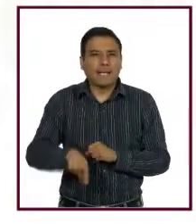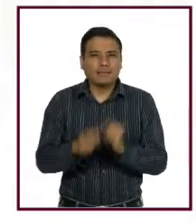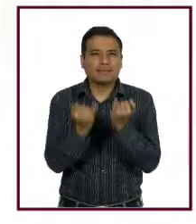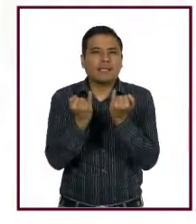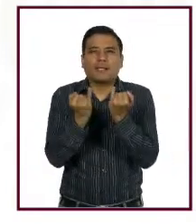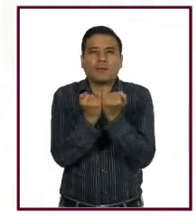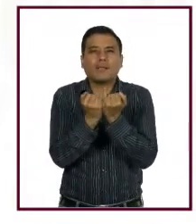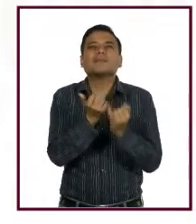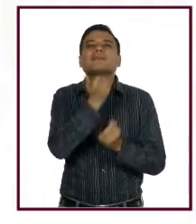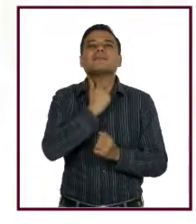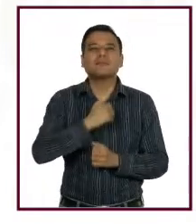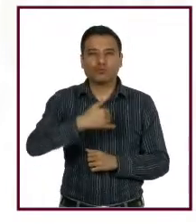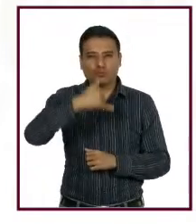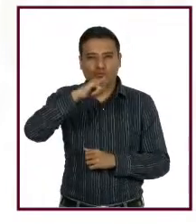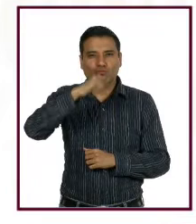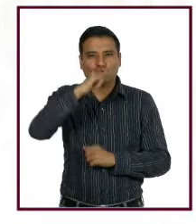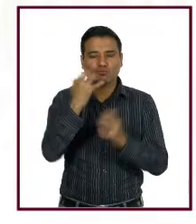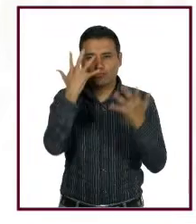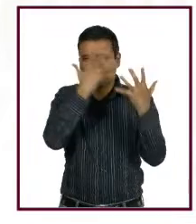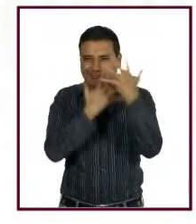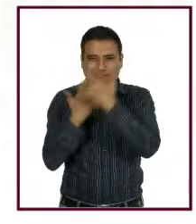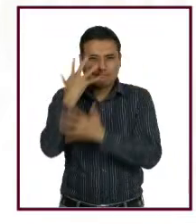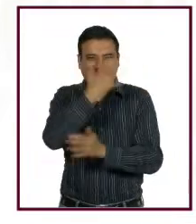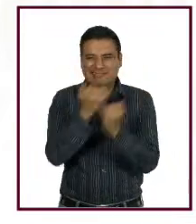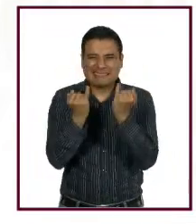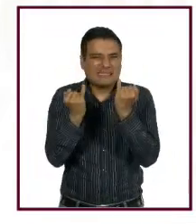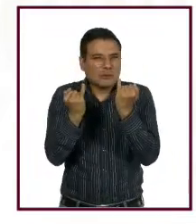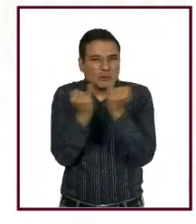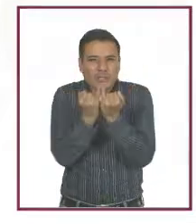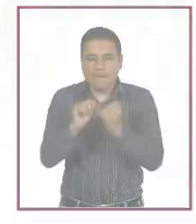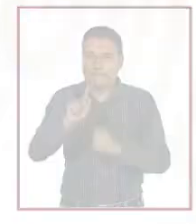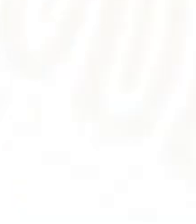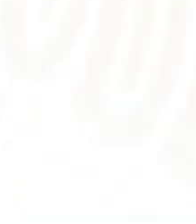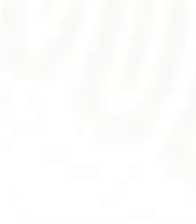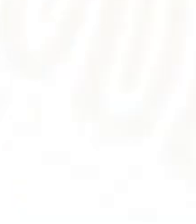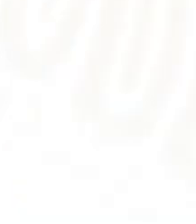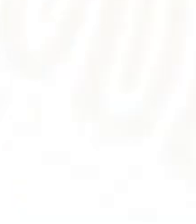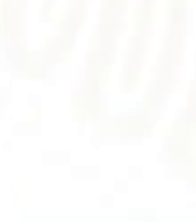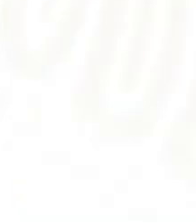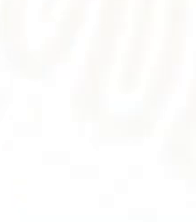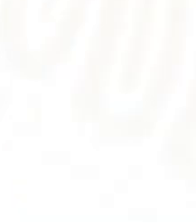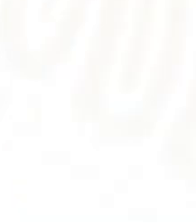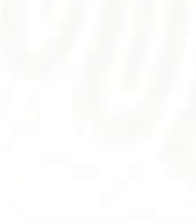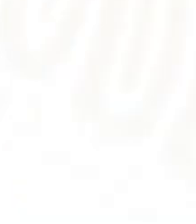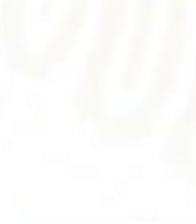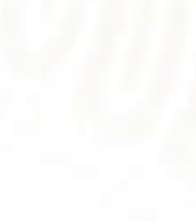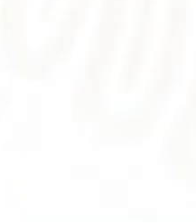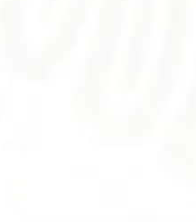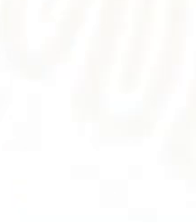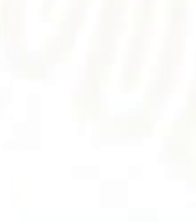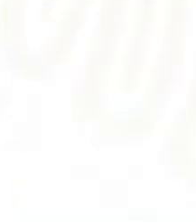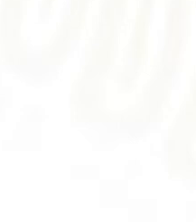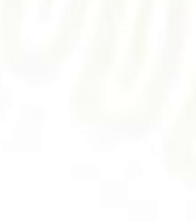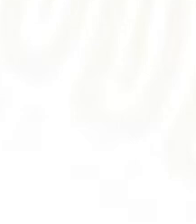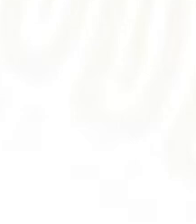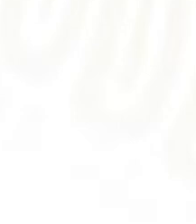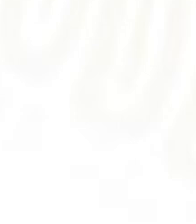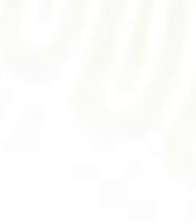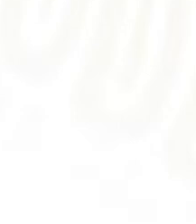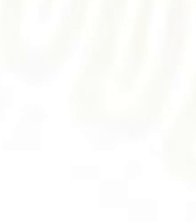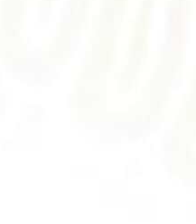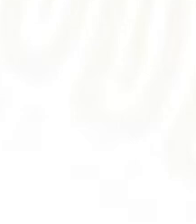alcohol. Este tipo de sustancias, los inhalables, están relacionadas el